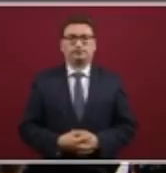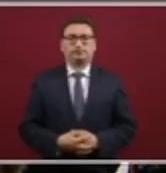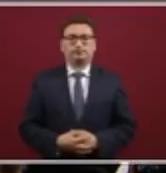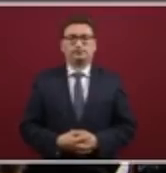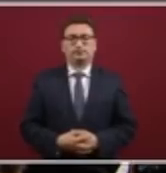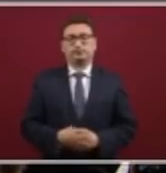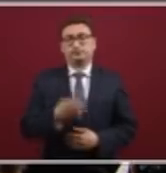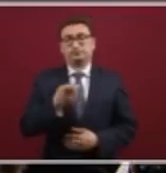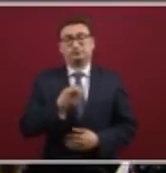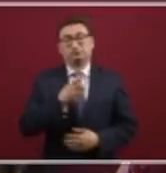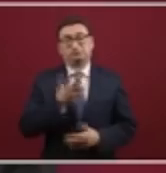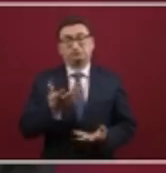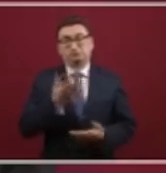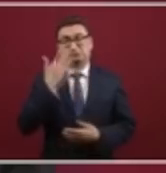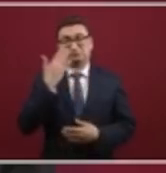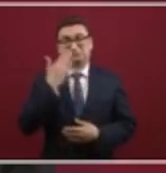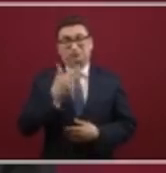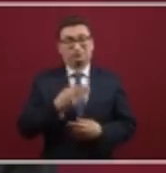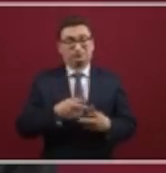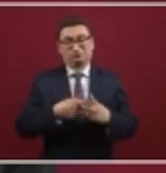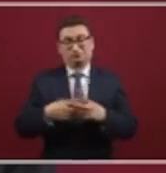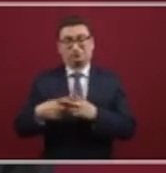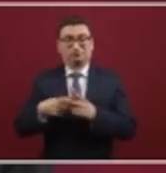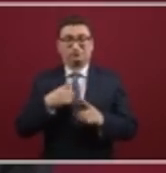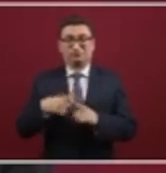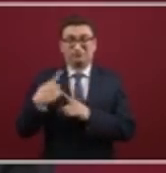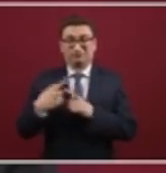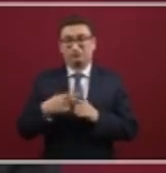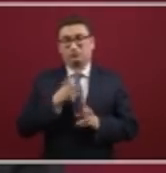buen resultado una buena noticia